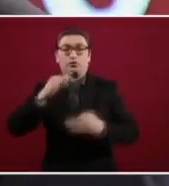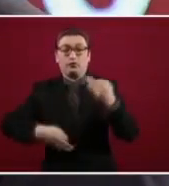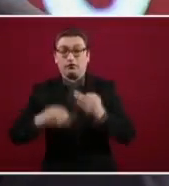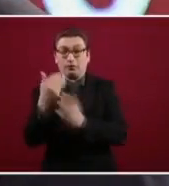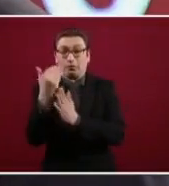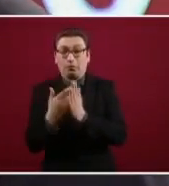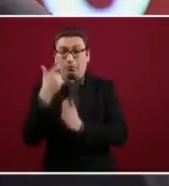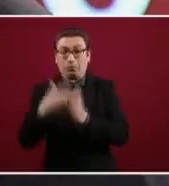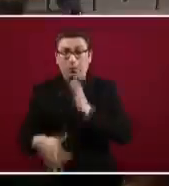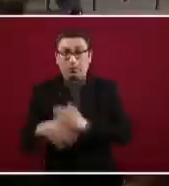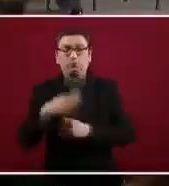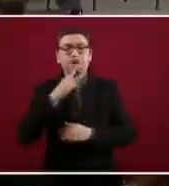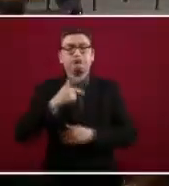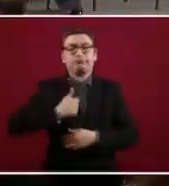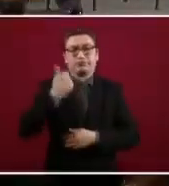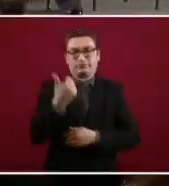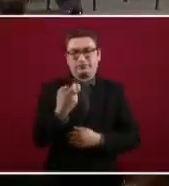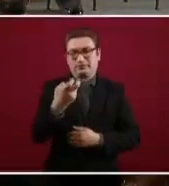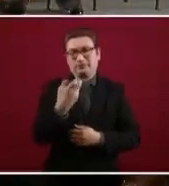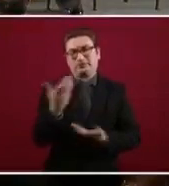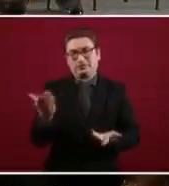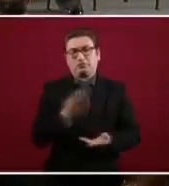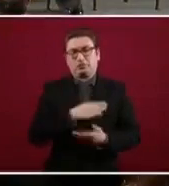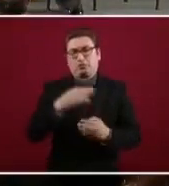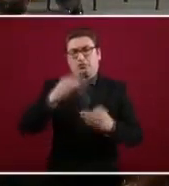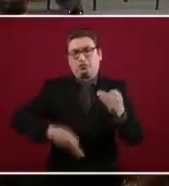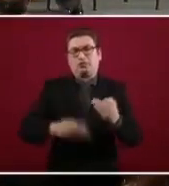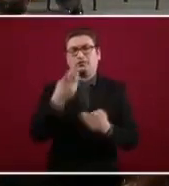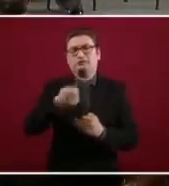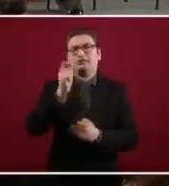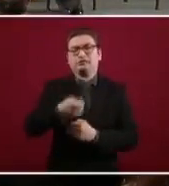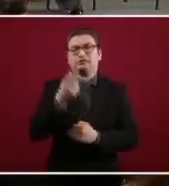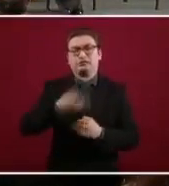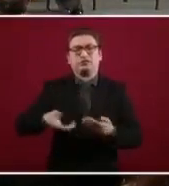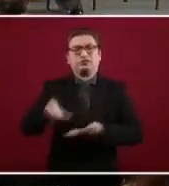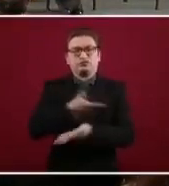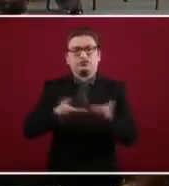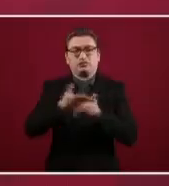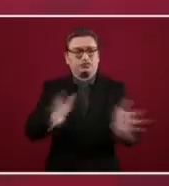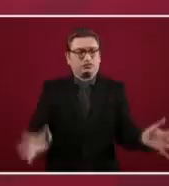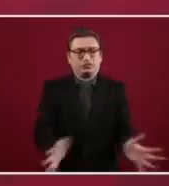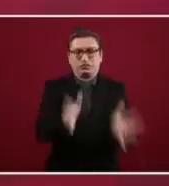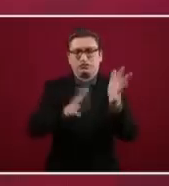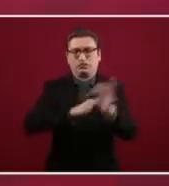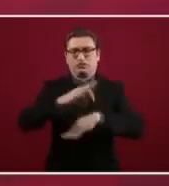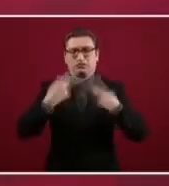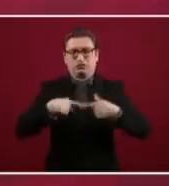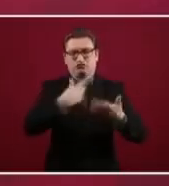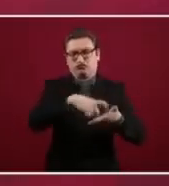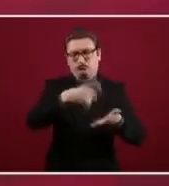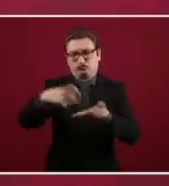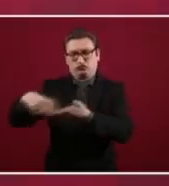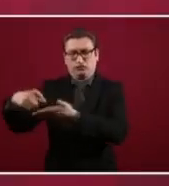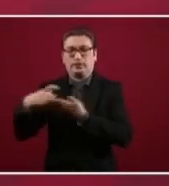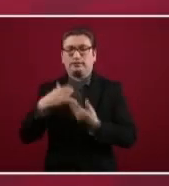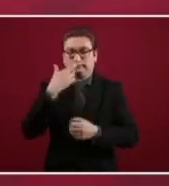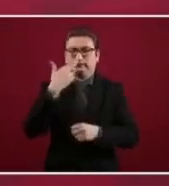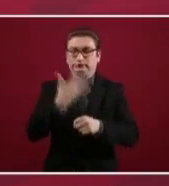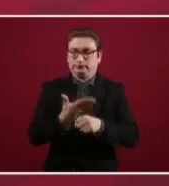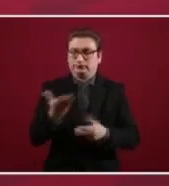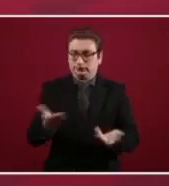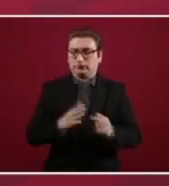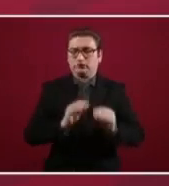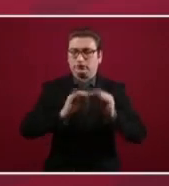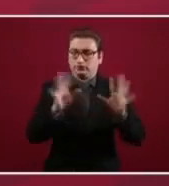del año el buen fin es un modelo comercial que promueve la cultura del consumo responsable que